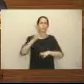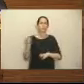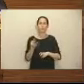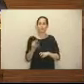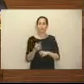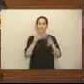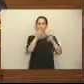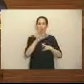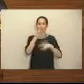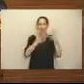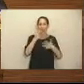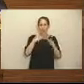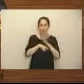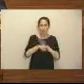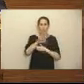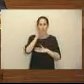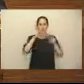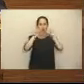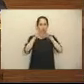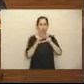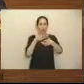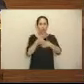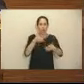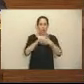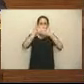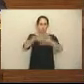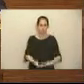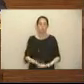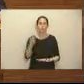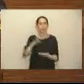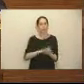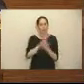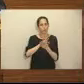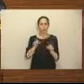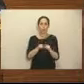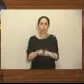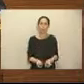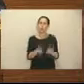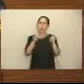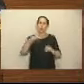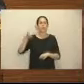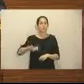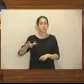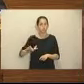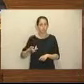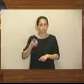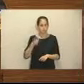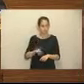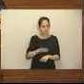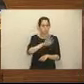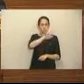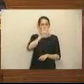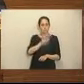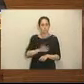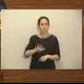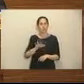trabas administrativas a la actividad empresarial y lo anunciaba también como importante novedad. También me parece que aquí